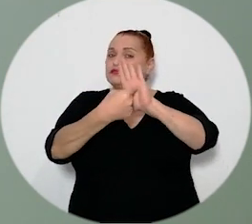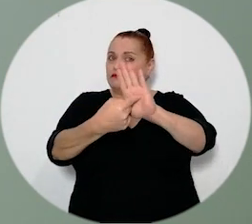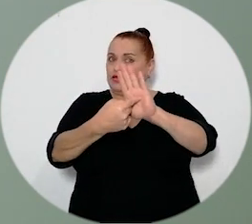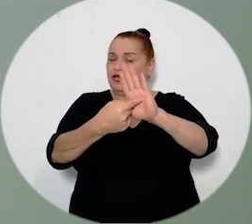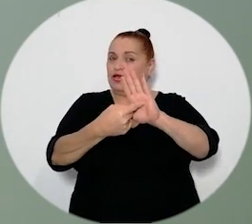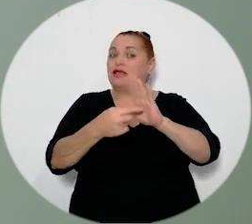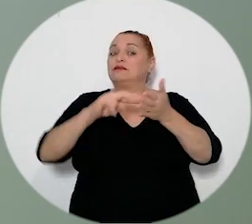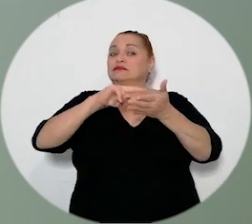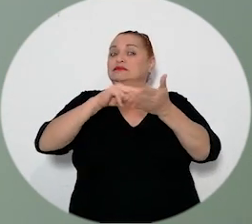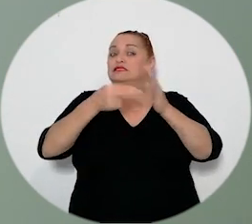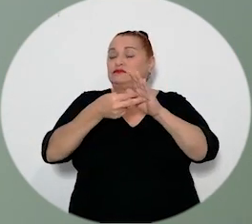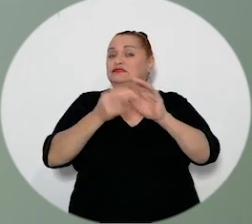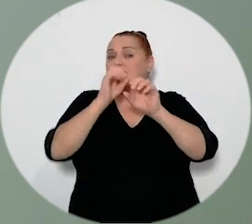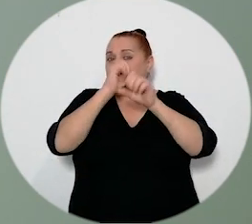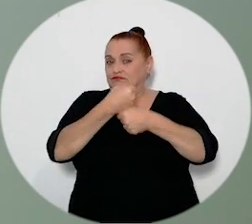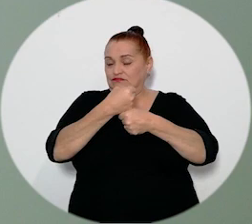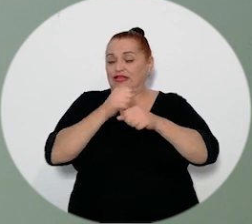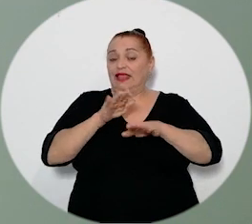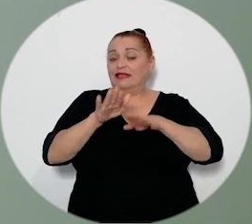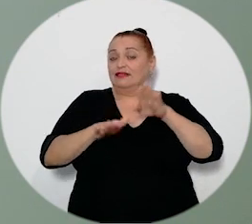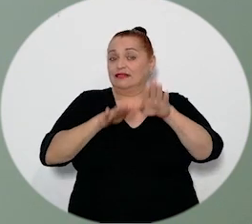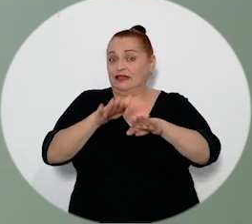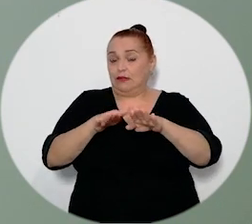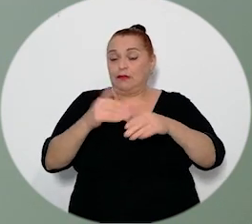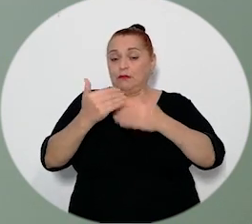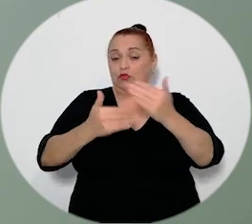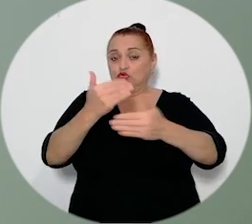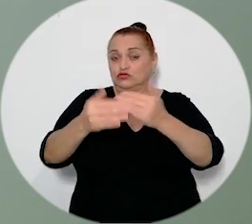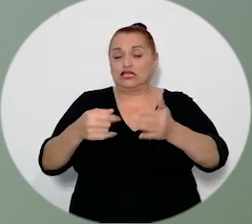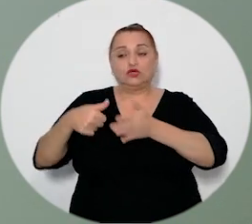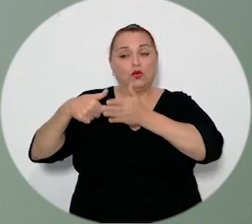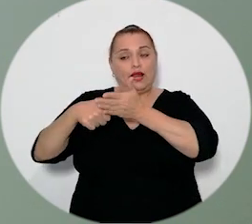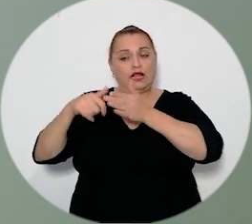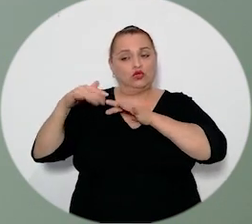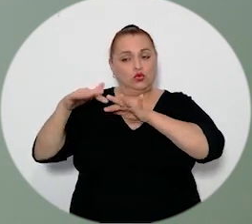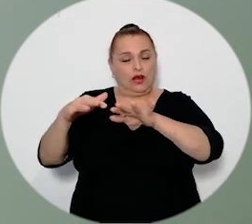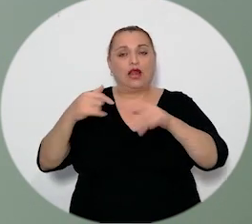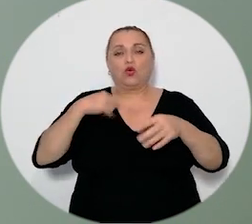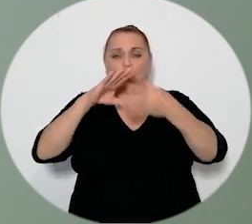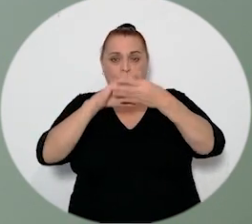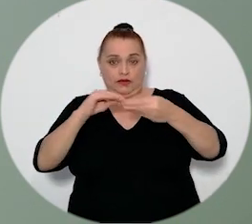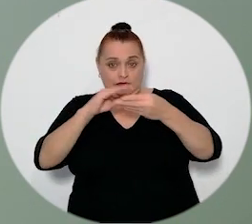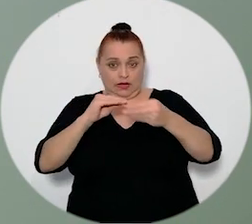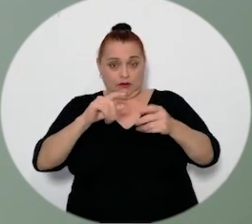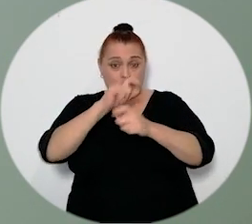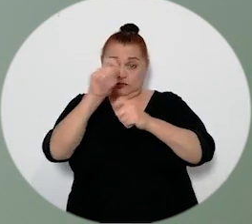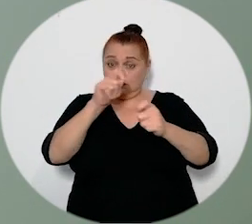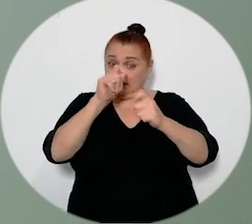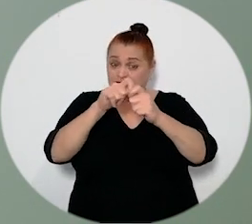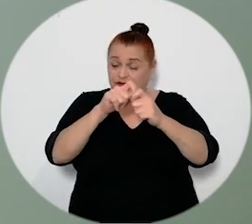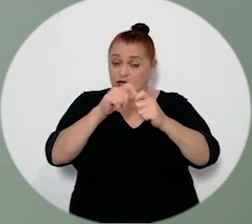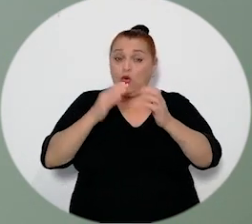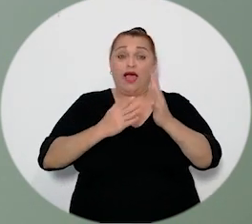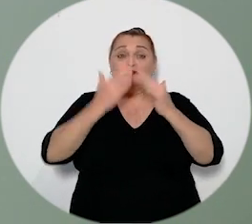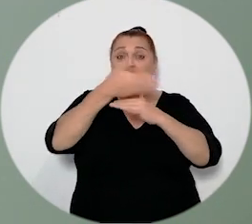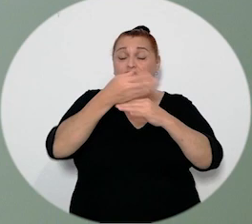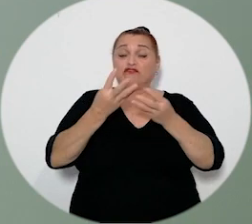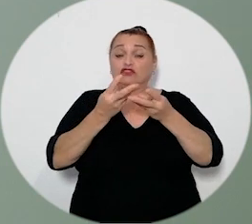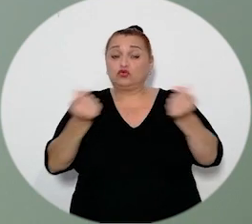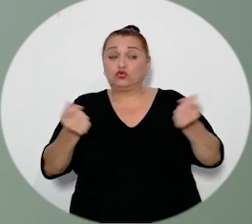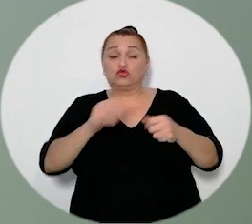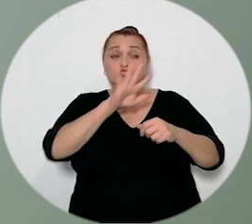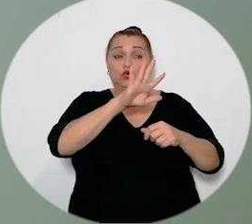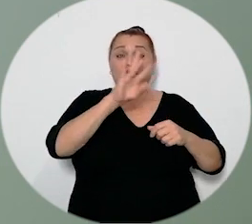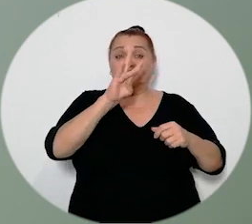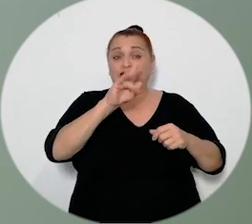por sus implicaciones en la realización de la etapa del proceso electoral que hemos venido comentando. En específico, a través de sus resoluciones